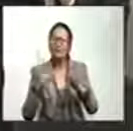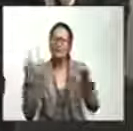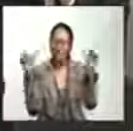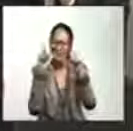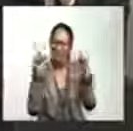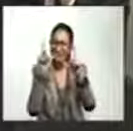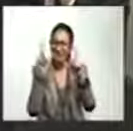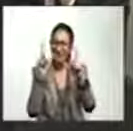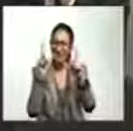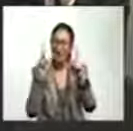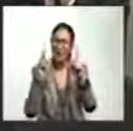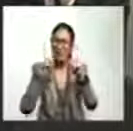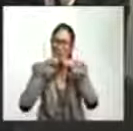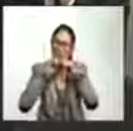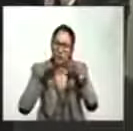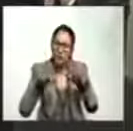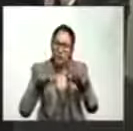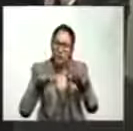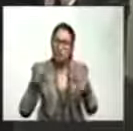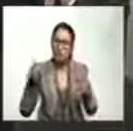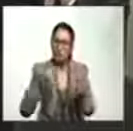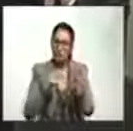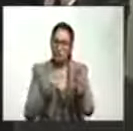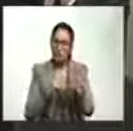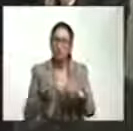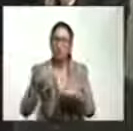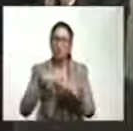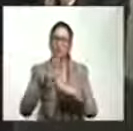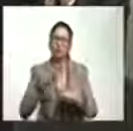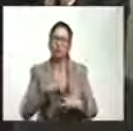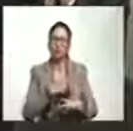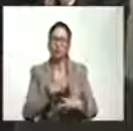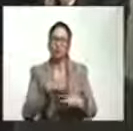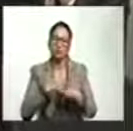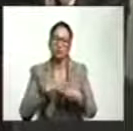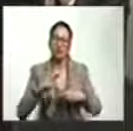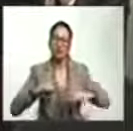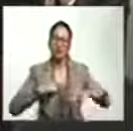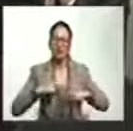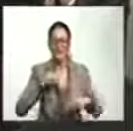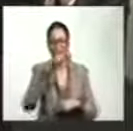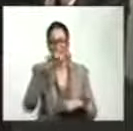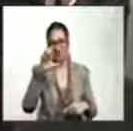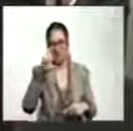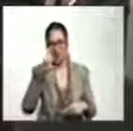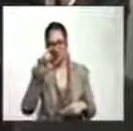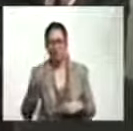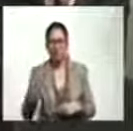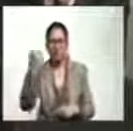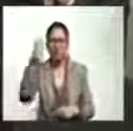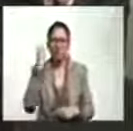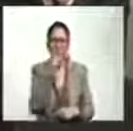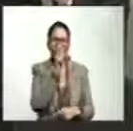unos canales públicos que se hicieron en la administración Gerard Restrepo en los años